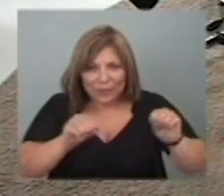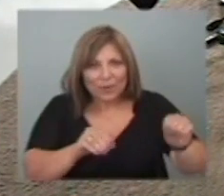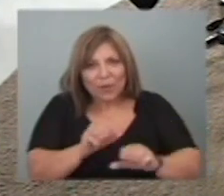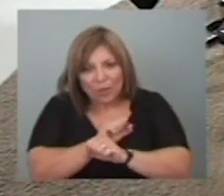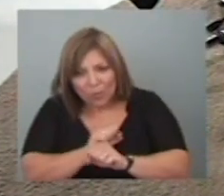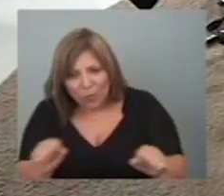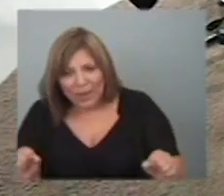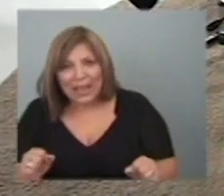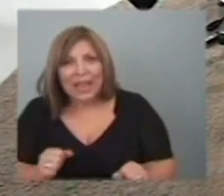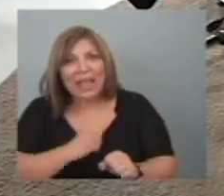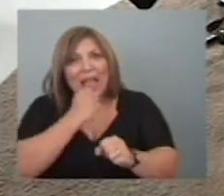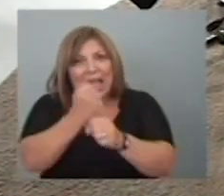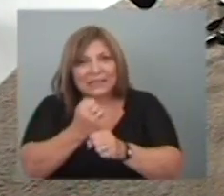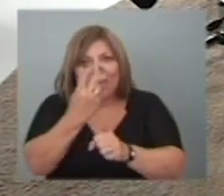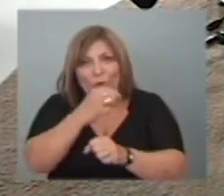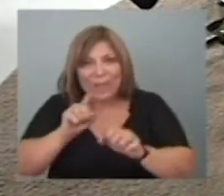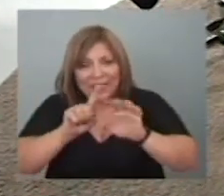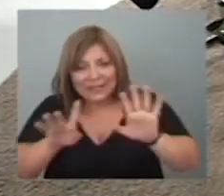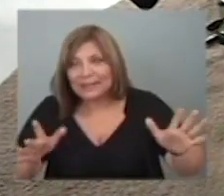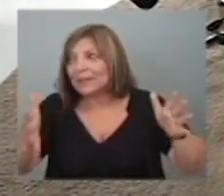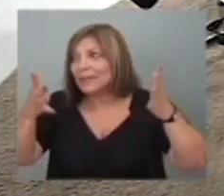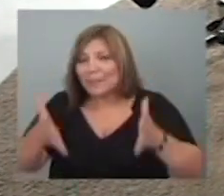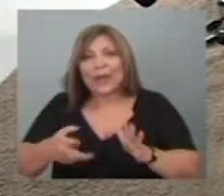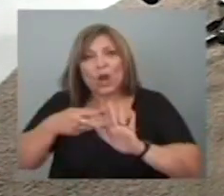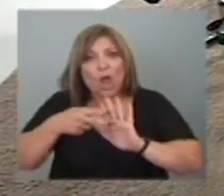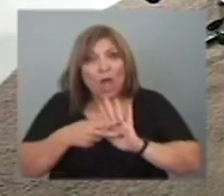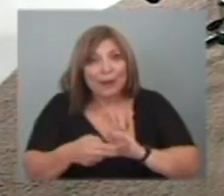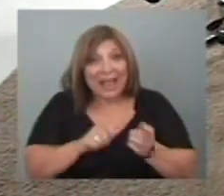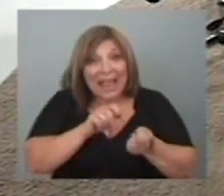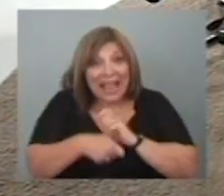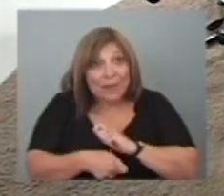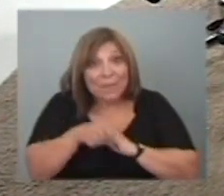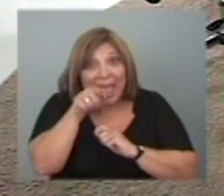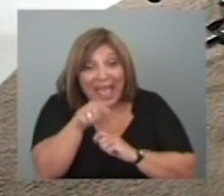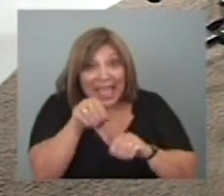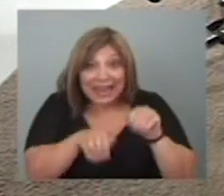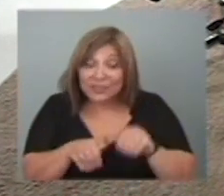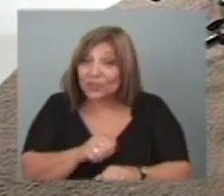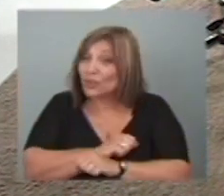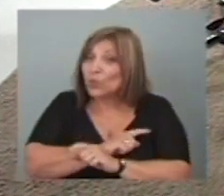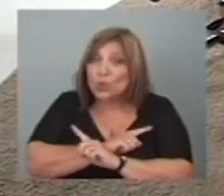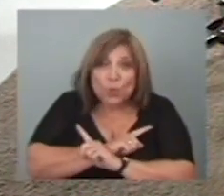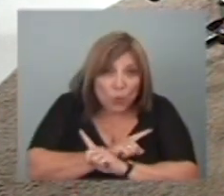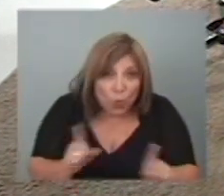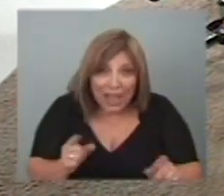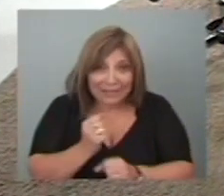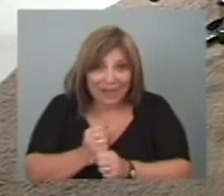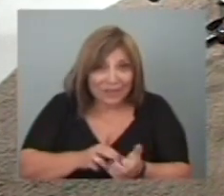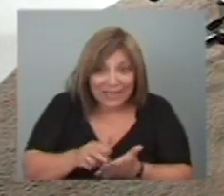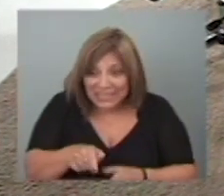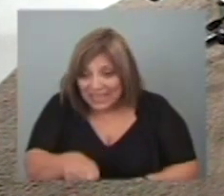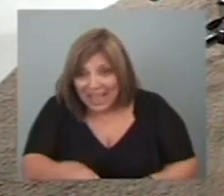pasar por ir hasta el 2019? Pero es que las normas que modifican elecciones nunca fueron hechas para la elección